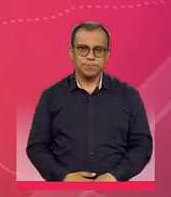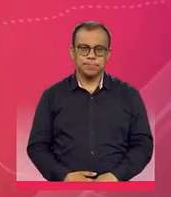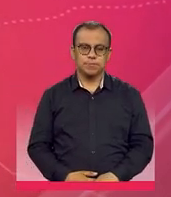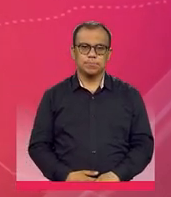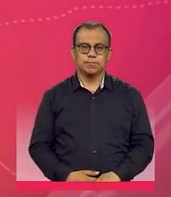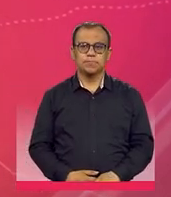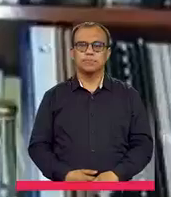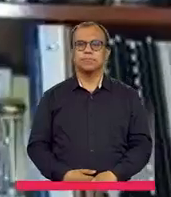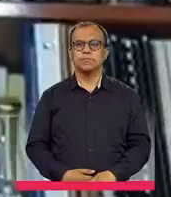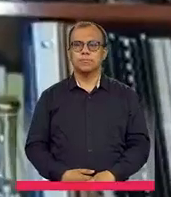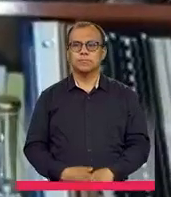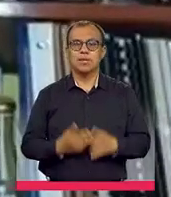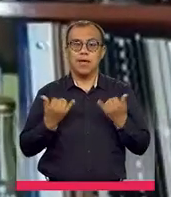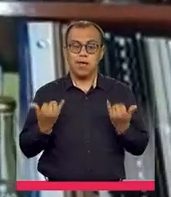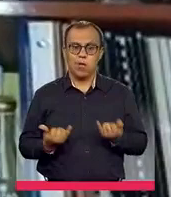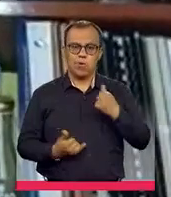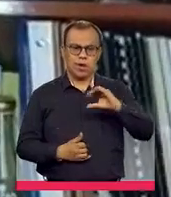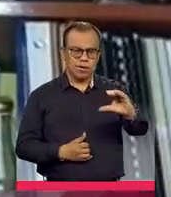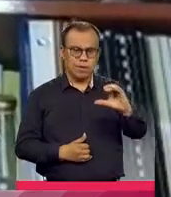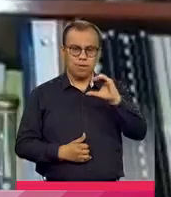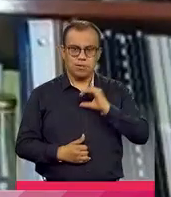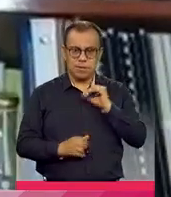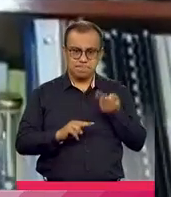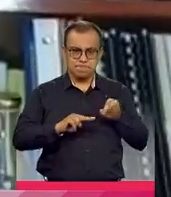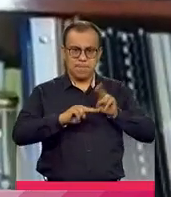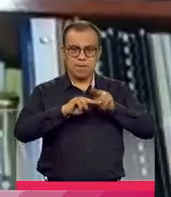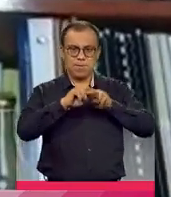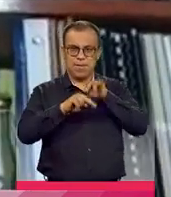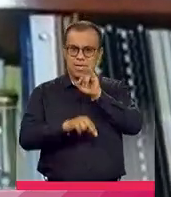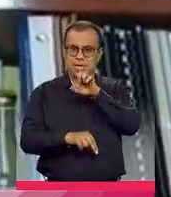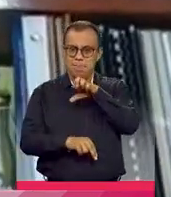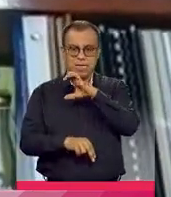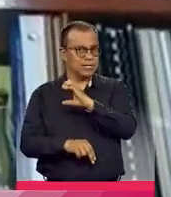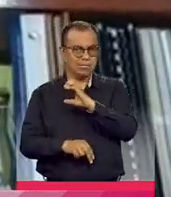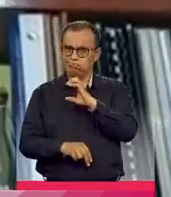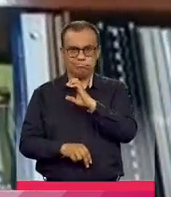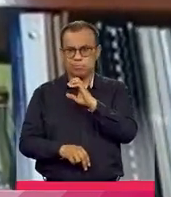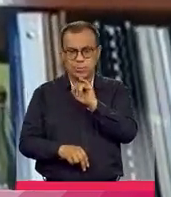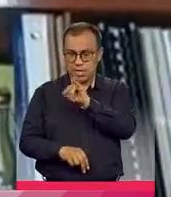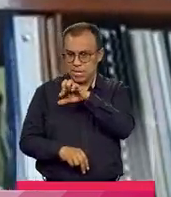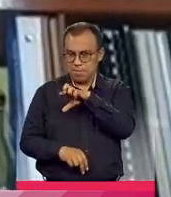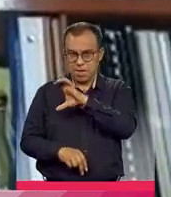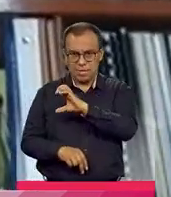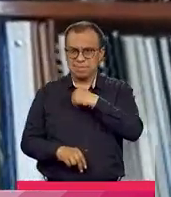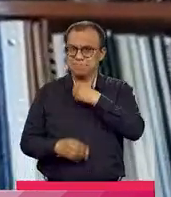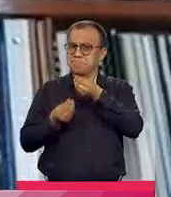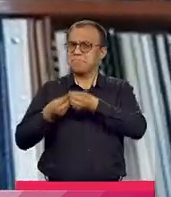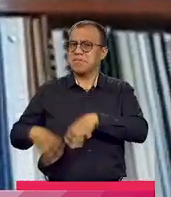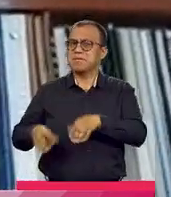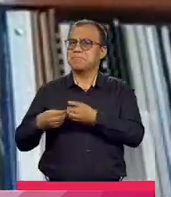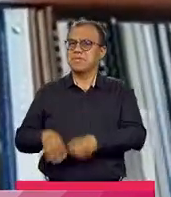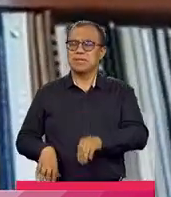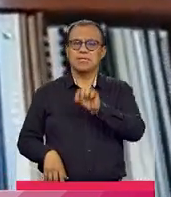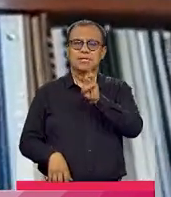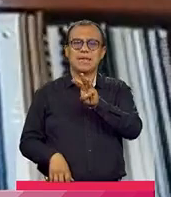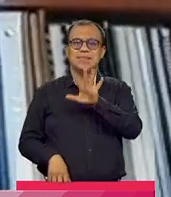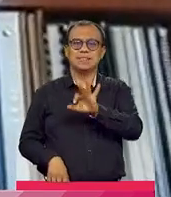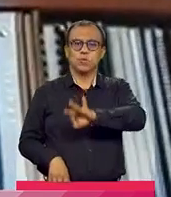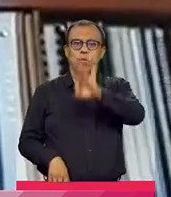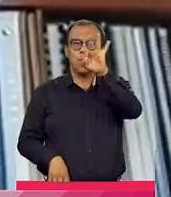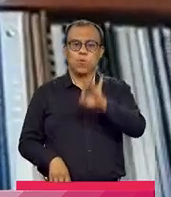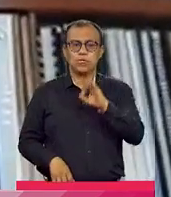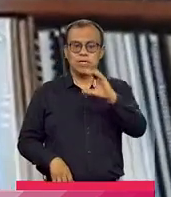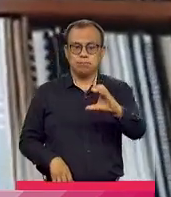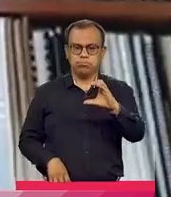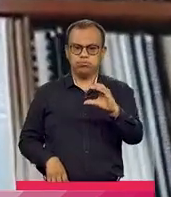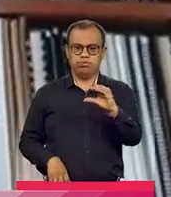1.456.900 afiliados. Que nuestras mesadas no sean aumentadas por el IPC, porque lo hemos demostrado, hemos perdido más del 35% de nuestros